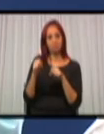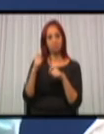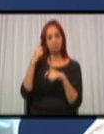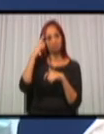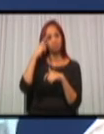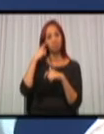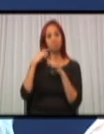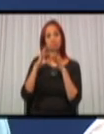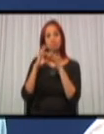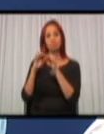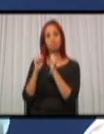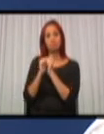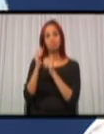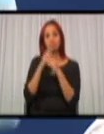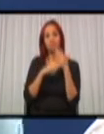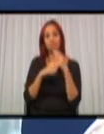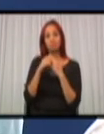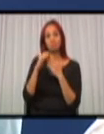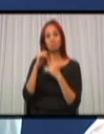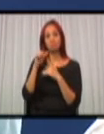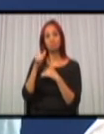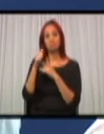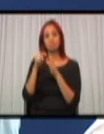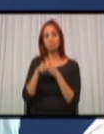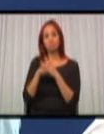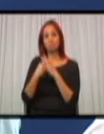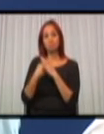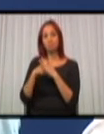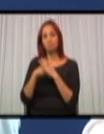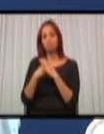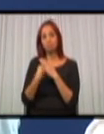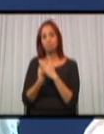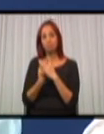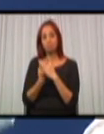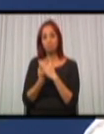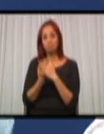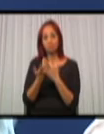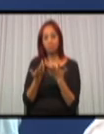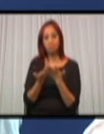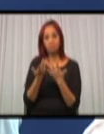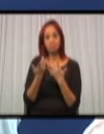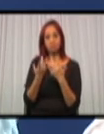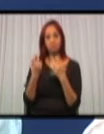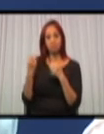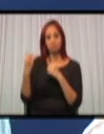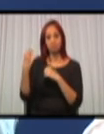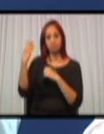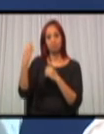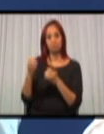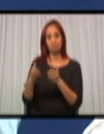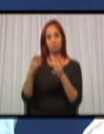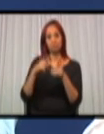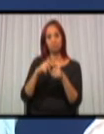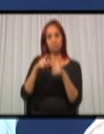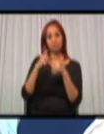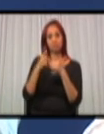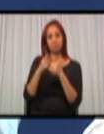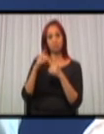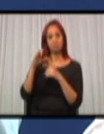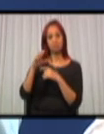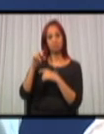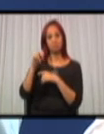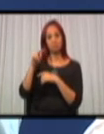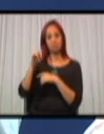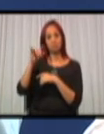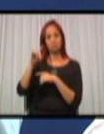inversión que se ha tenido por parte del ISE en el arreglo del alumbrado público y también con el CONAVI, que ha